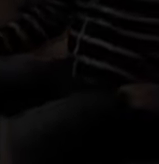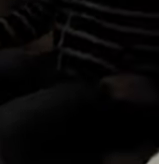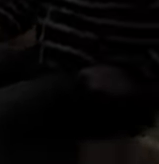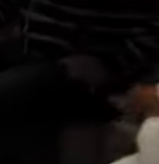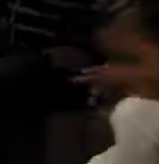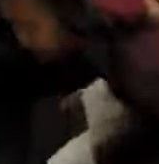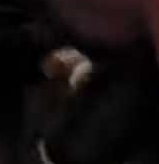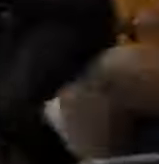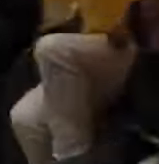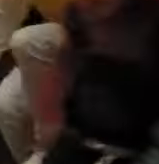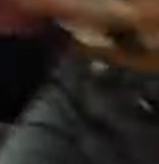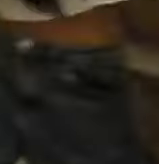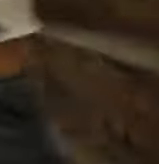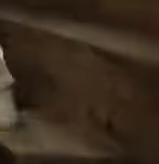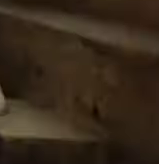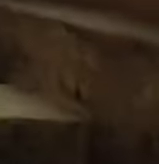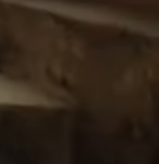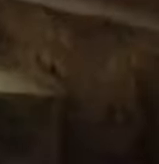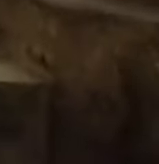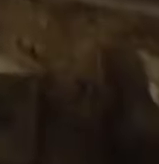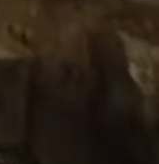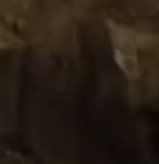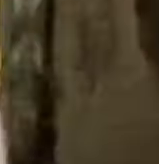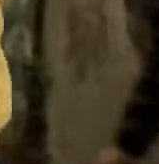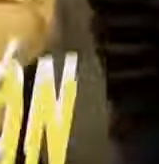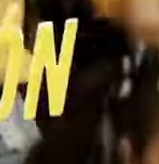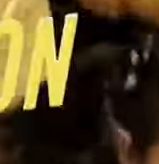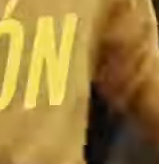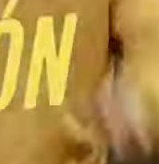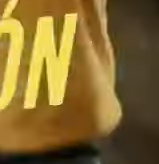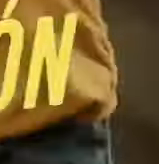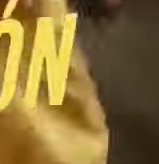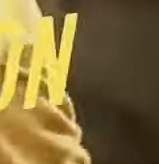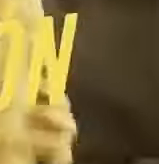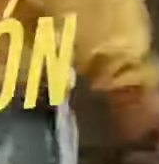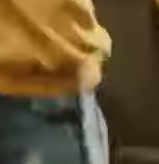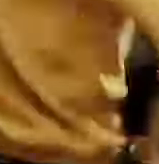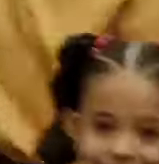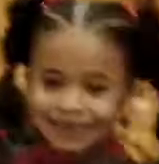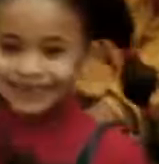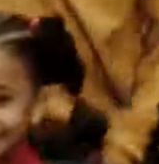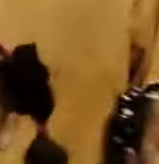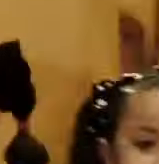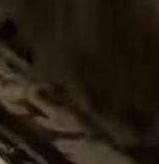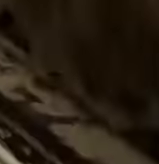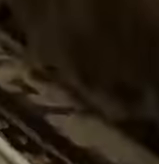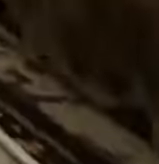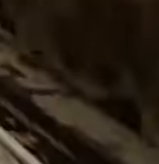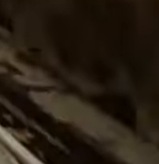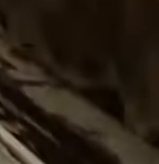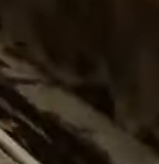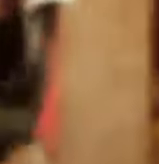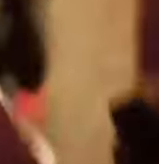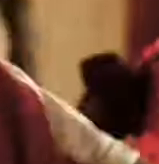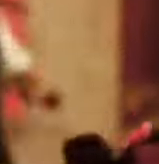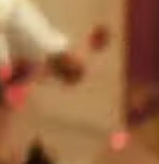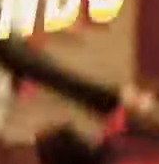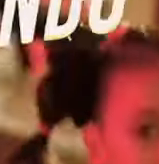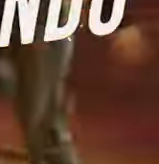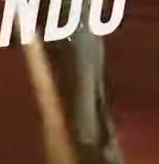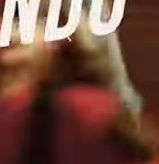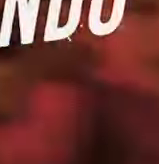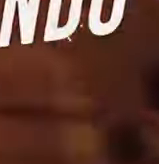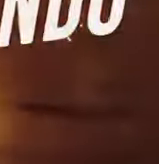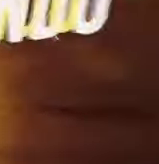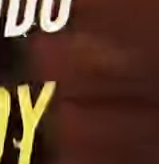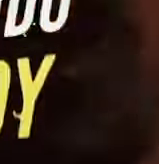Ahí viene la cuarta transformación, con este ritmo que está sabrosón, unidos en una revolución que mi